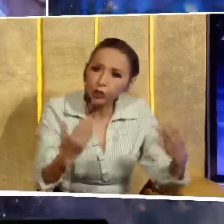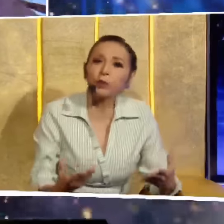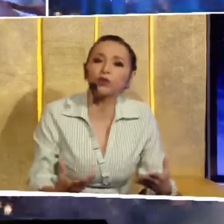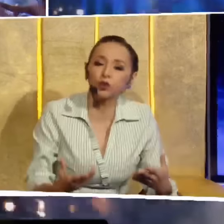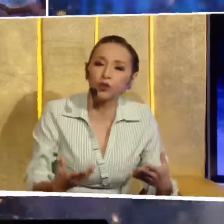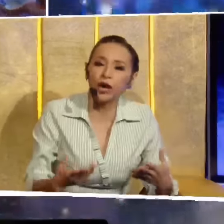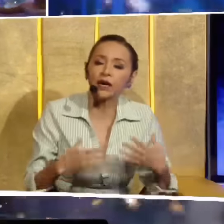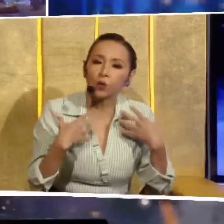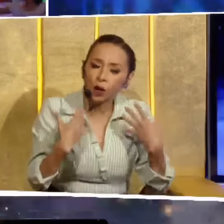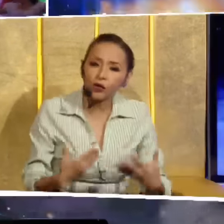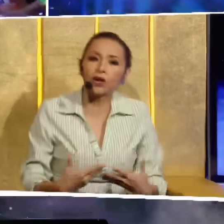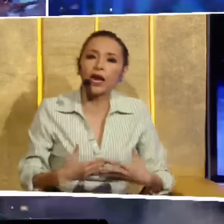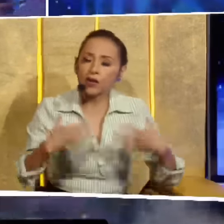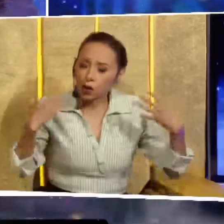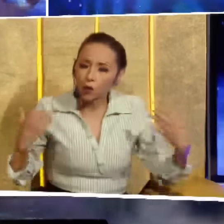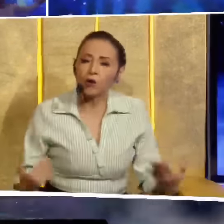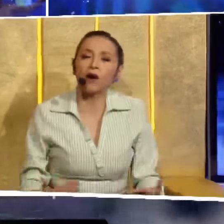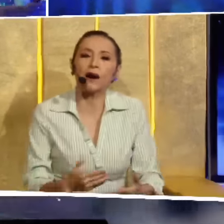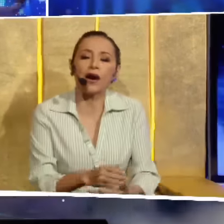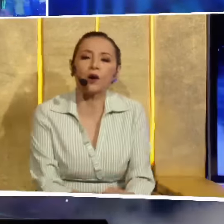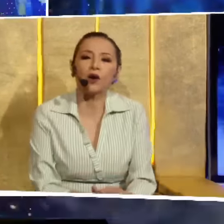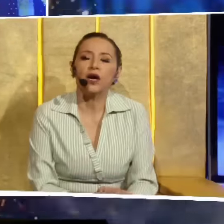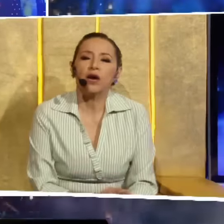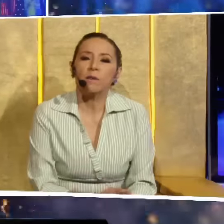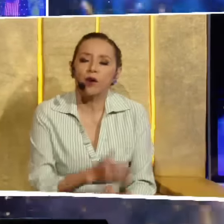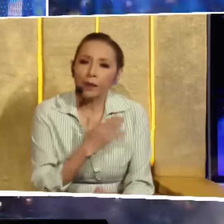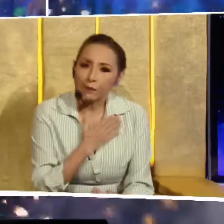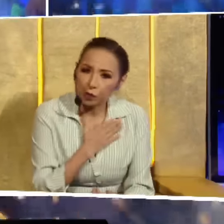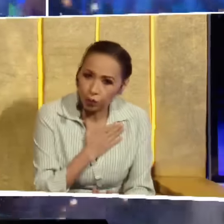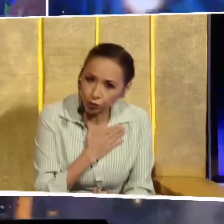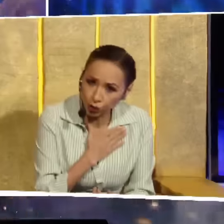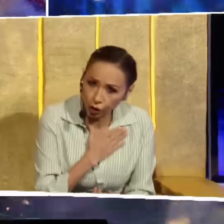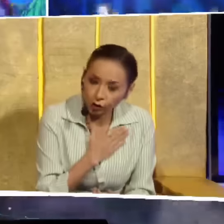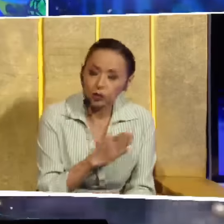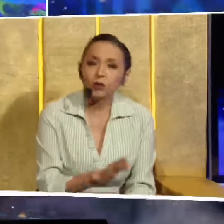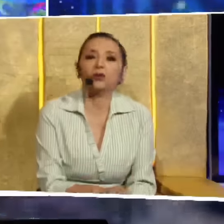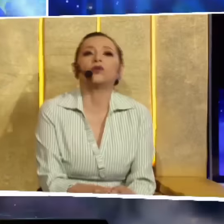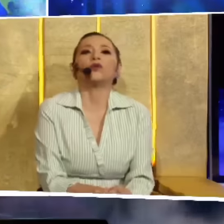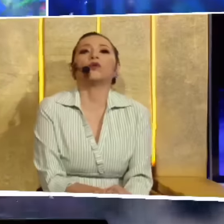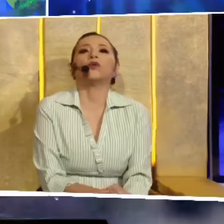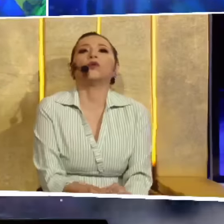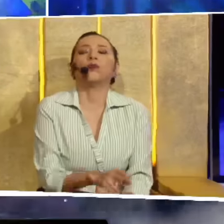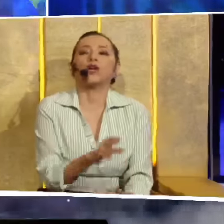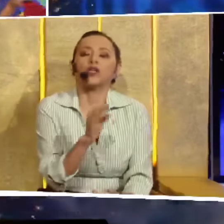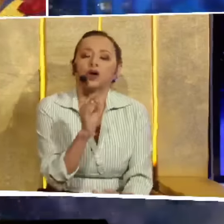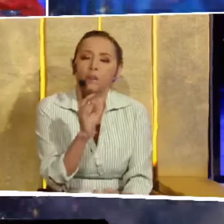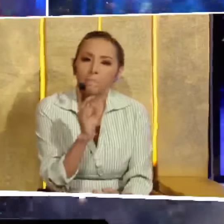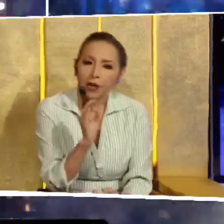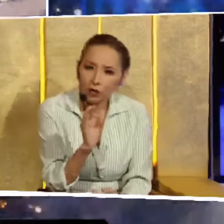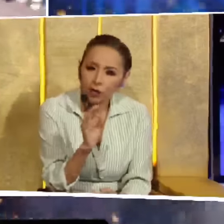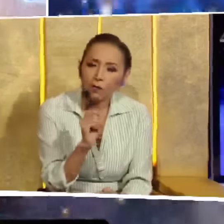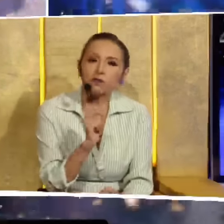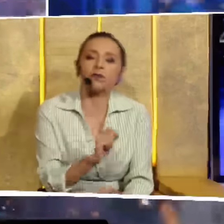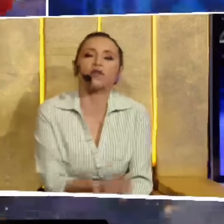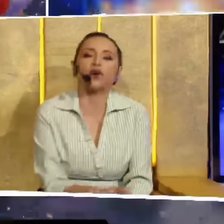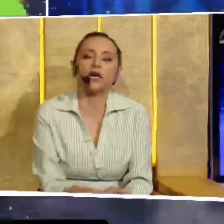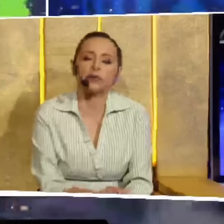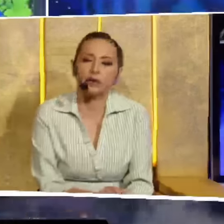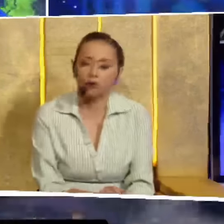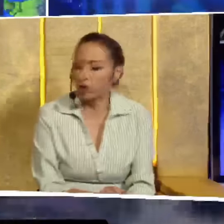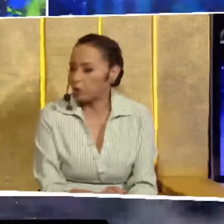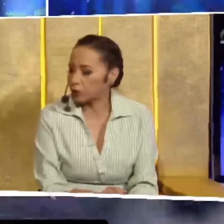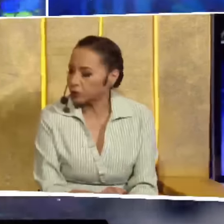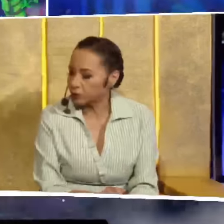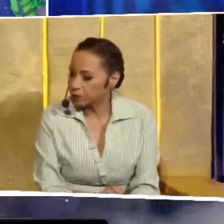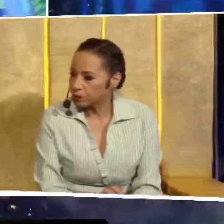Me gustó tu postura, cuello largo, hombros abajo, pero para mi gusto, un poquito menos de movimiento